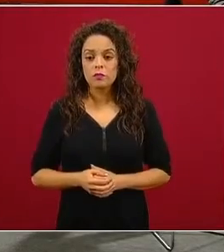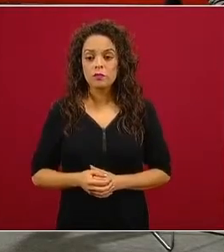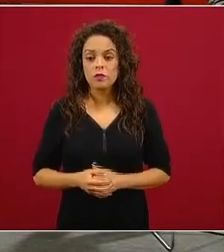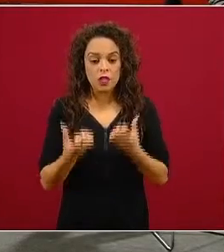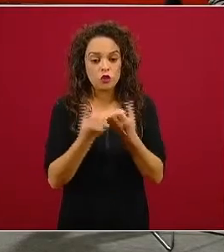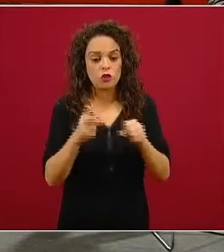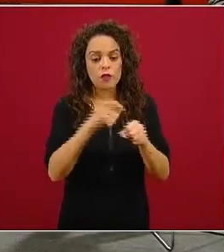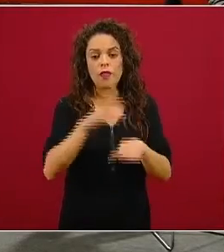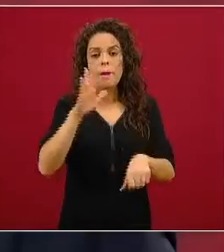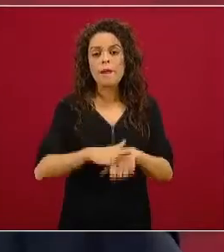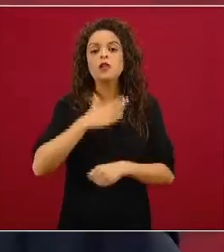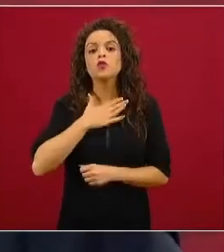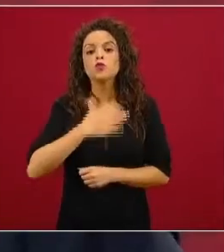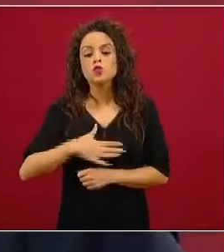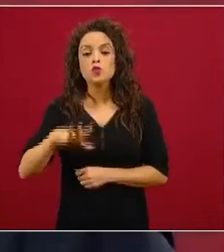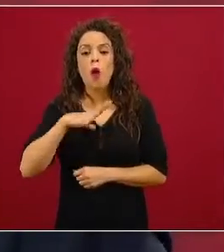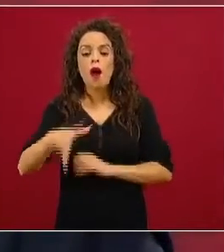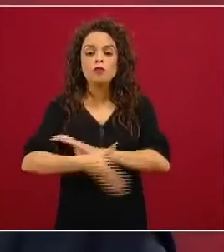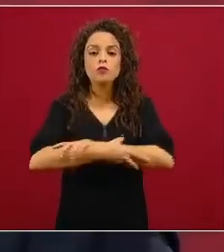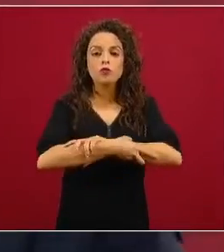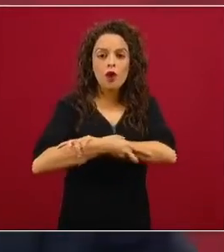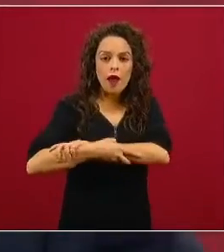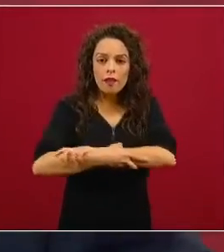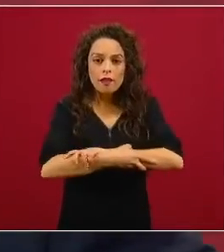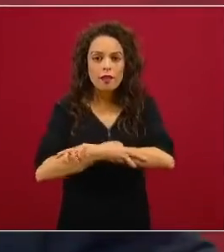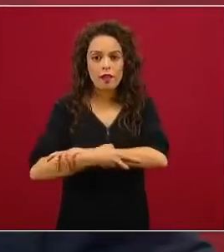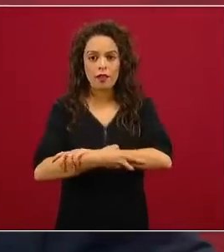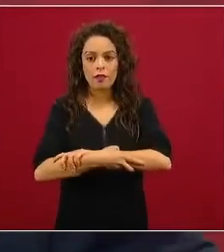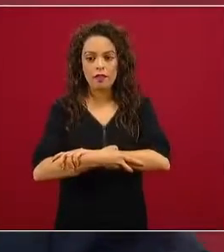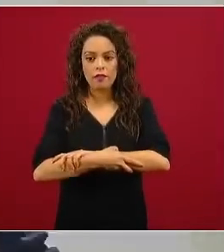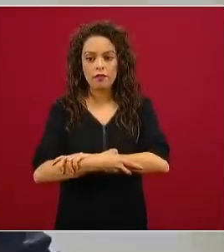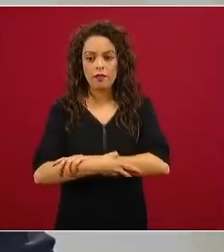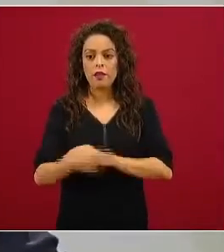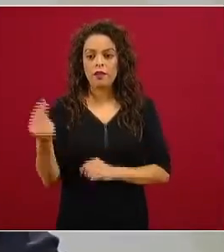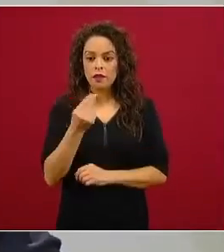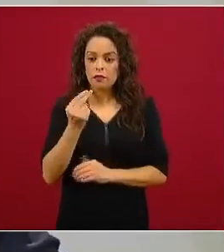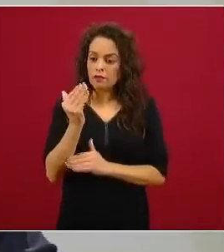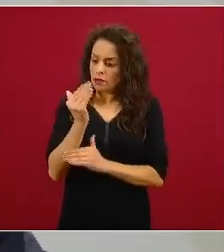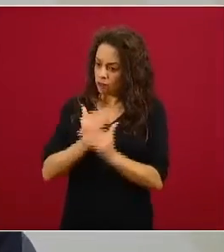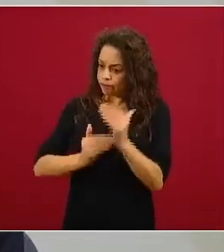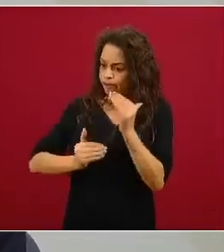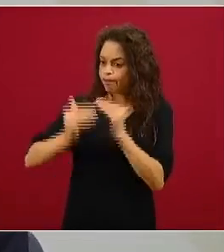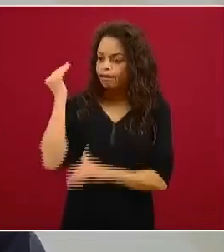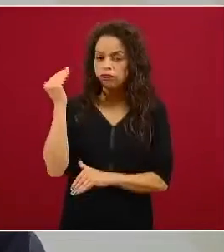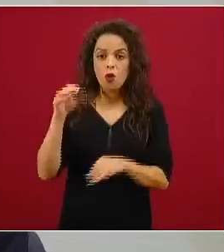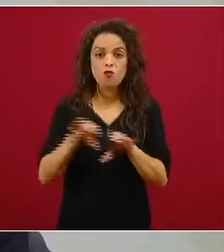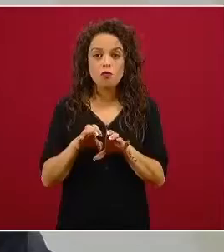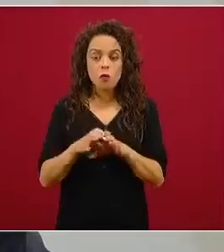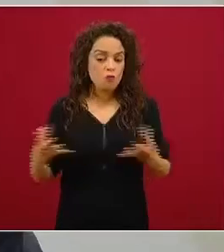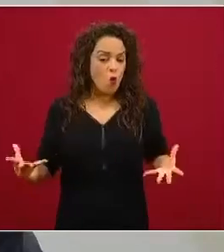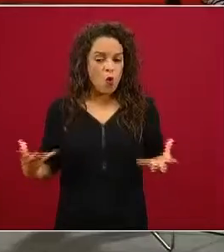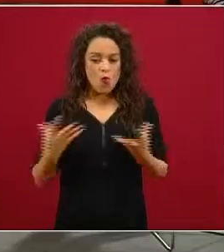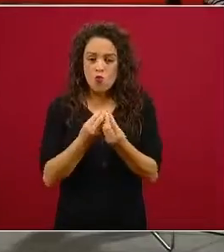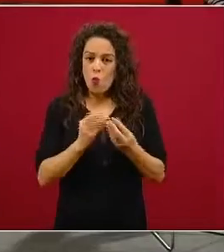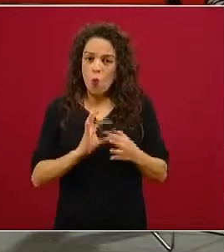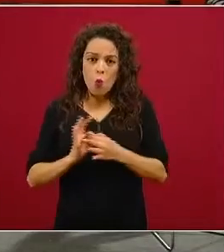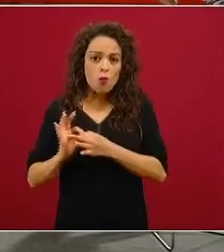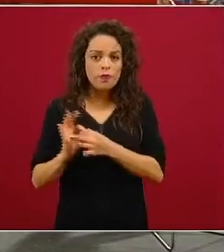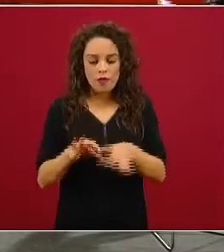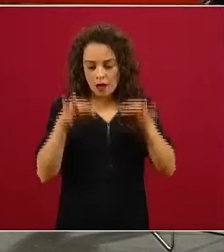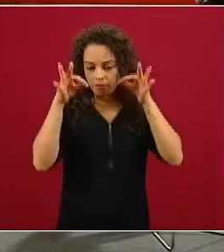hacer eco de las recomendaciones de las autoridades sanitarias para poder enfrentar todos juntos esta